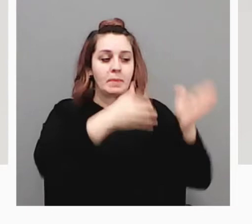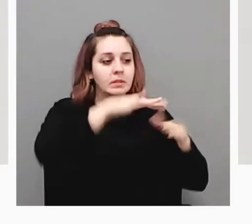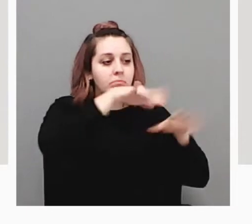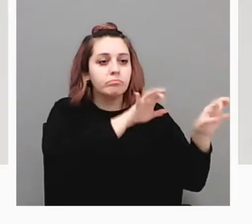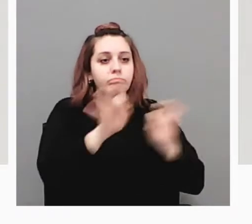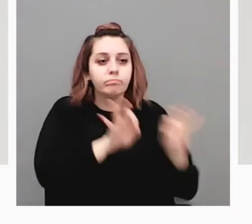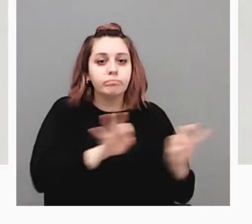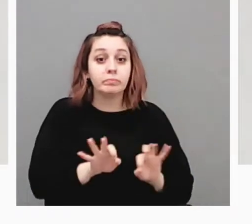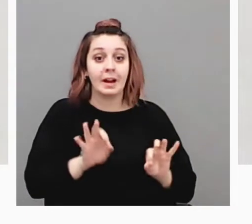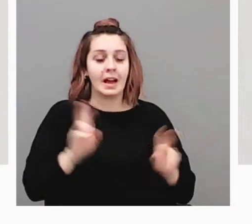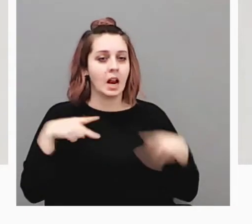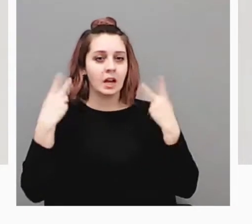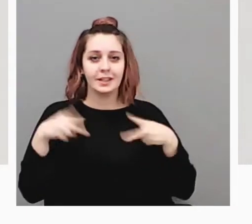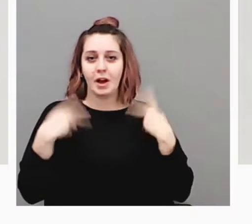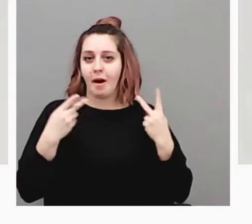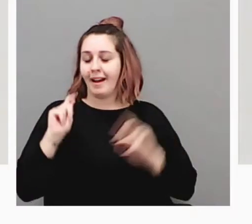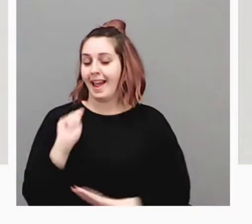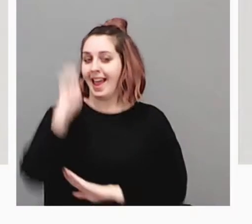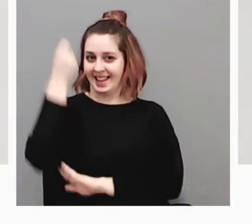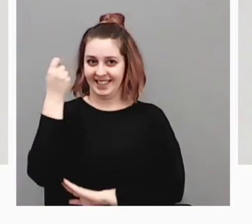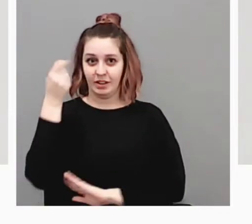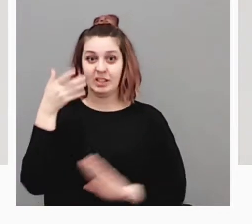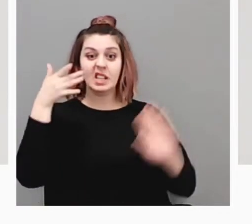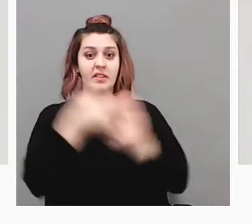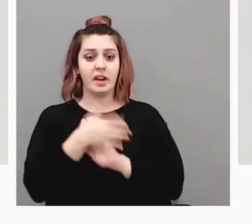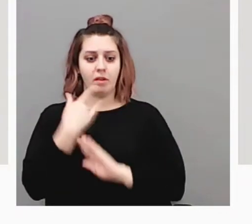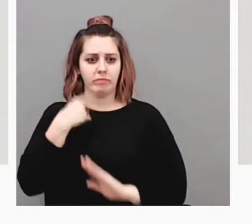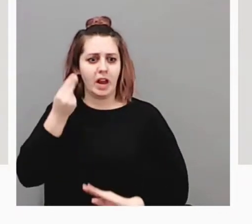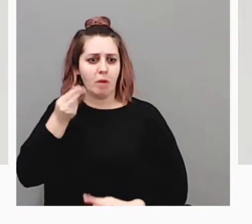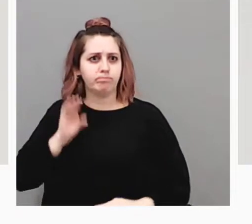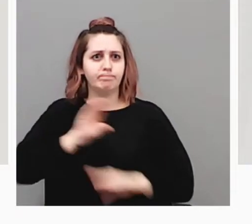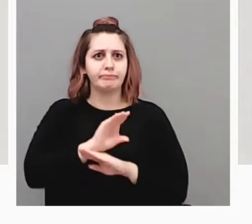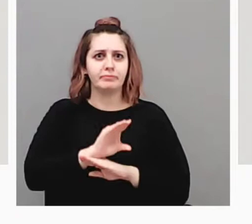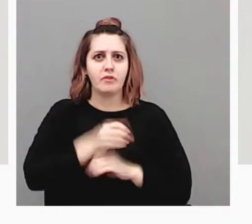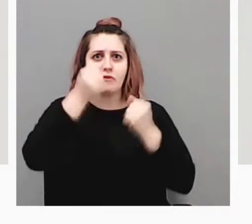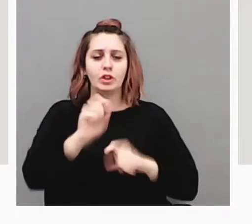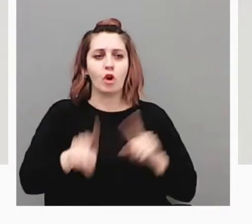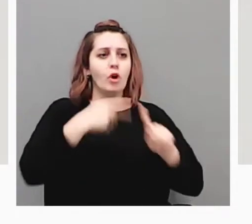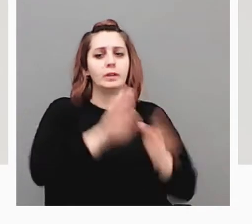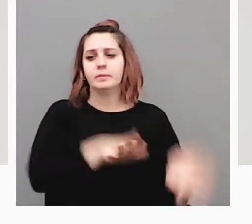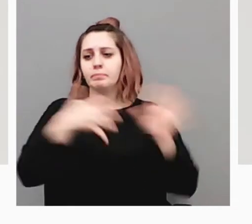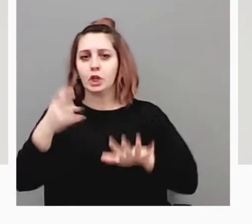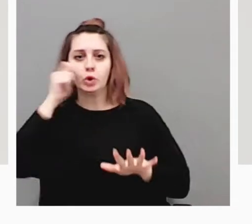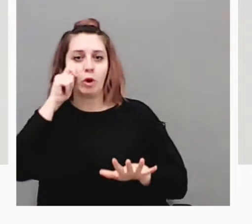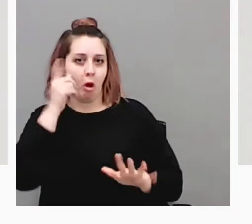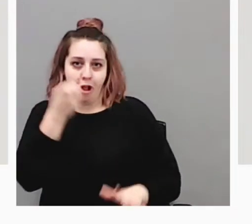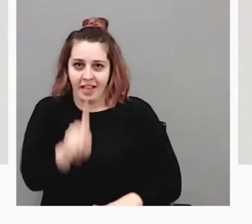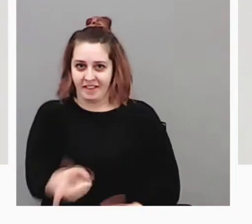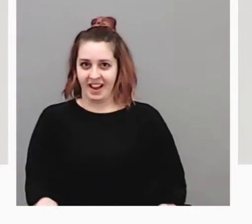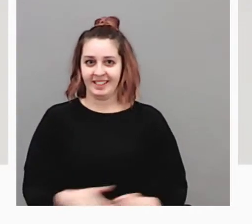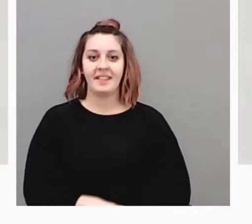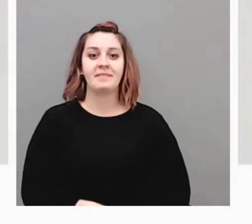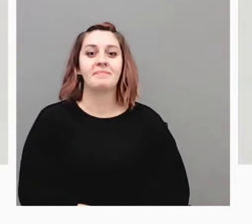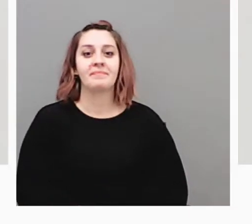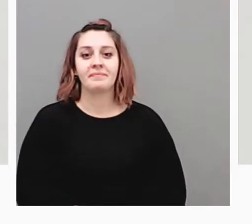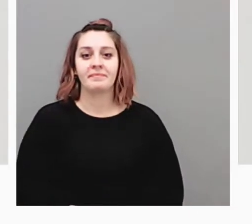un gran éxito. No ha sido necesario una gran inversión para convertirla en producto turístico. Quisiera llamar la atención